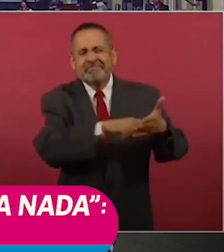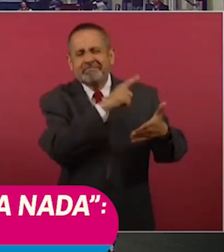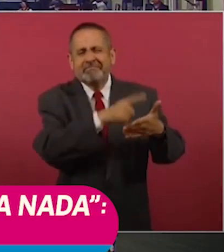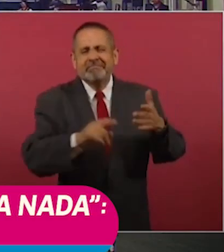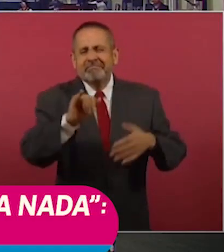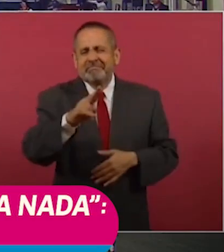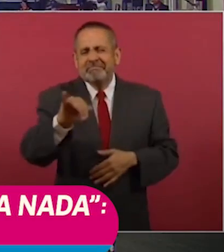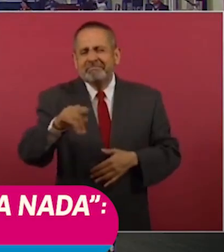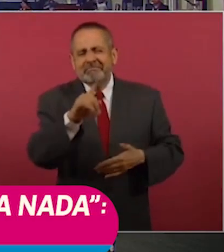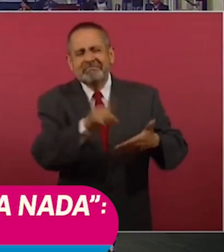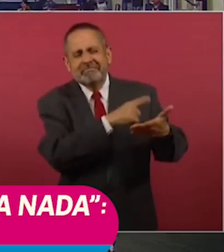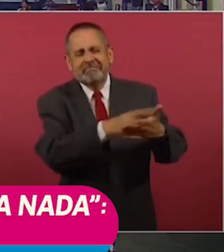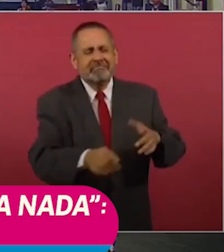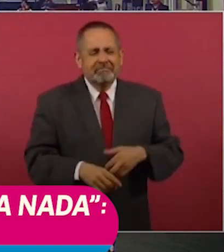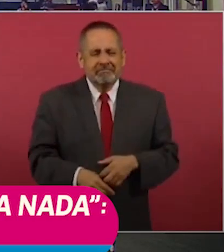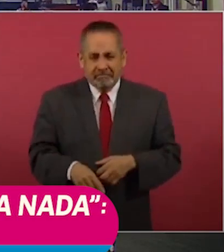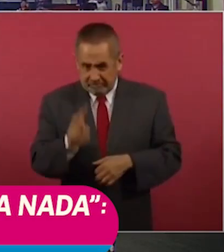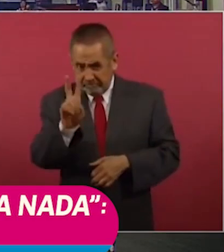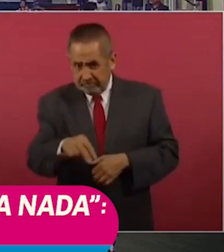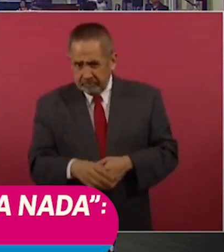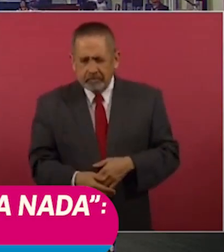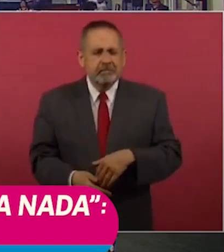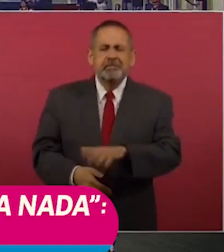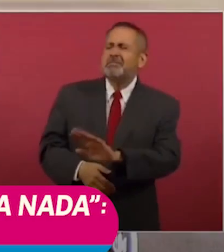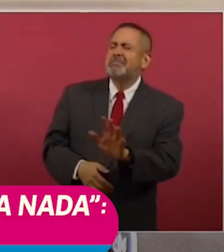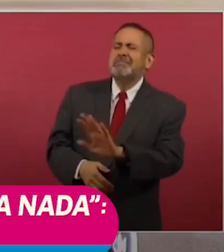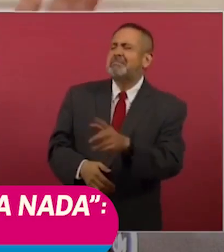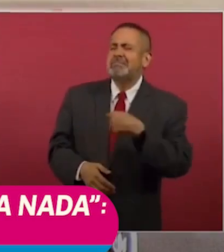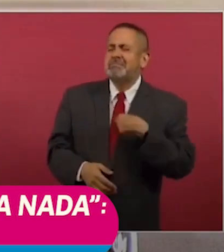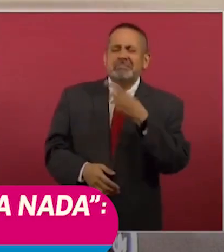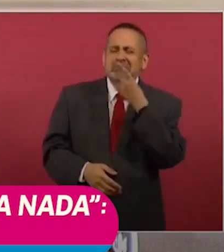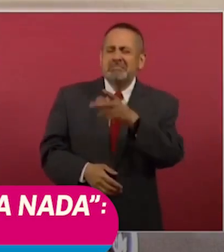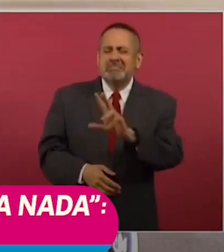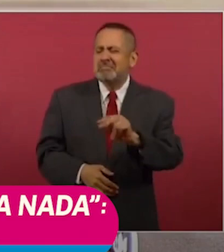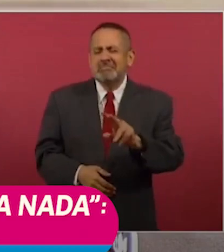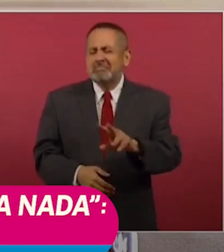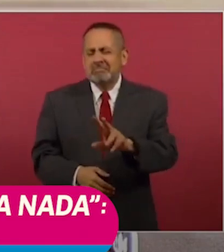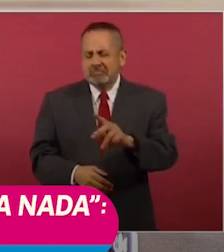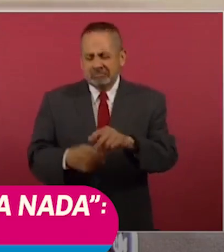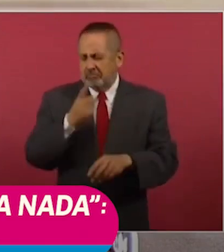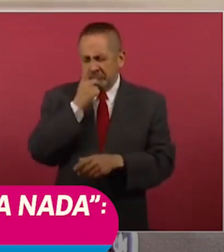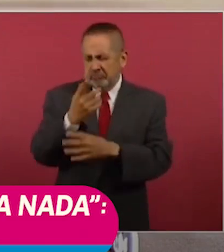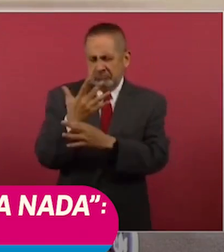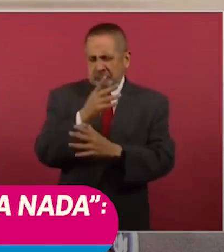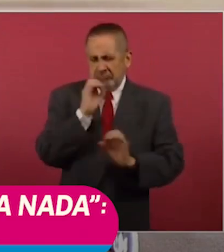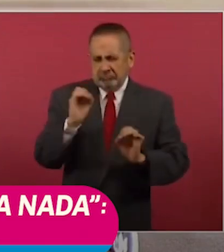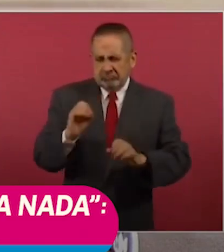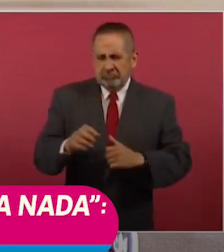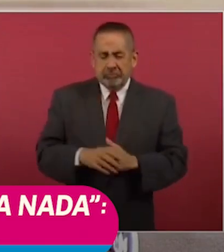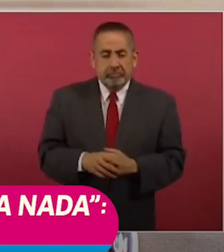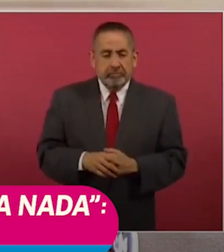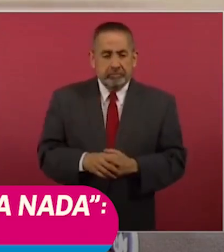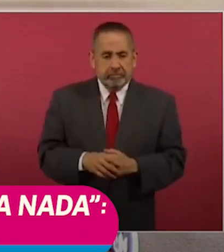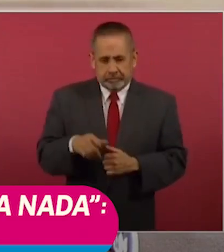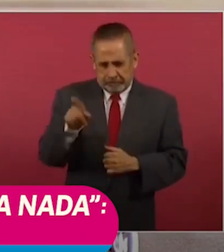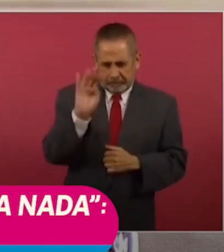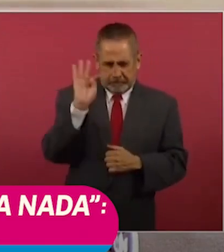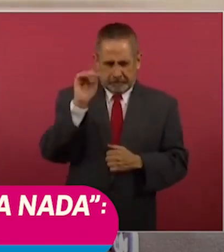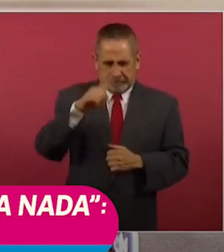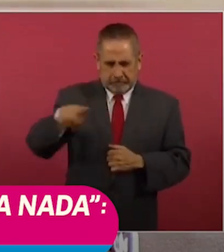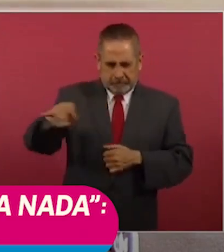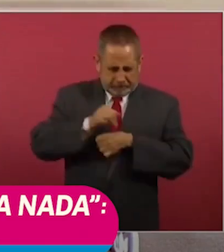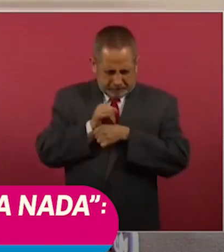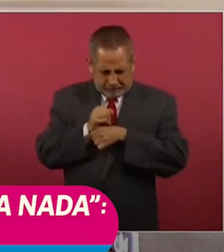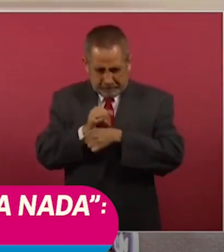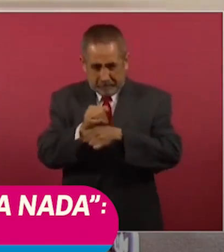No, no, yo siempre he sostenido lo mismo. Si ustedes hacen un análisis